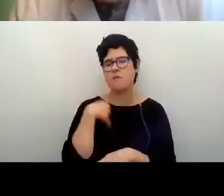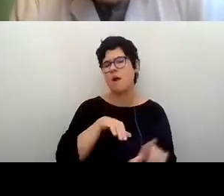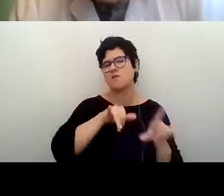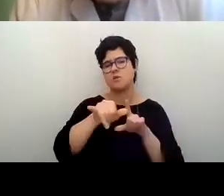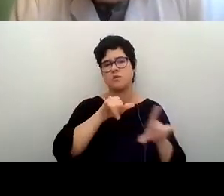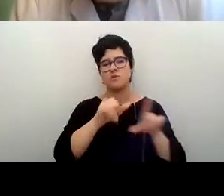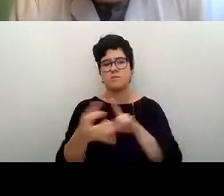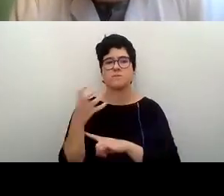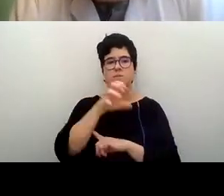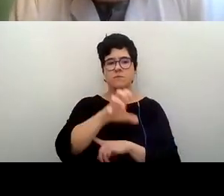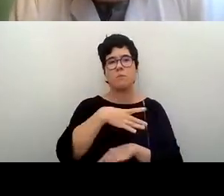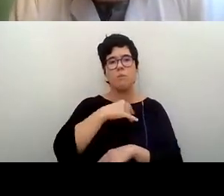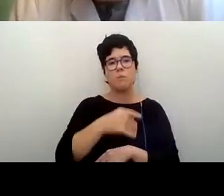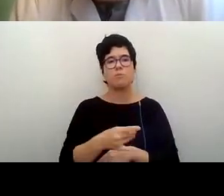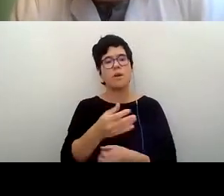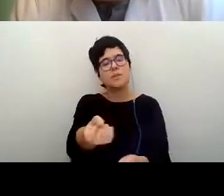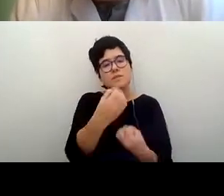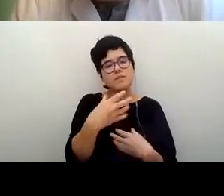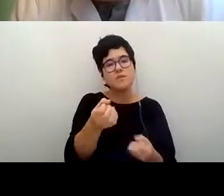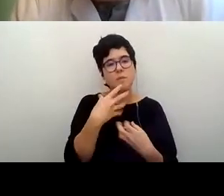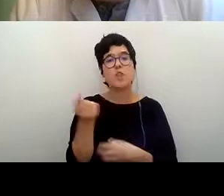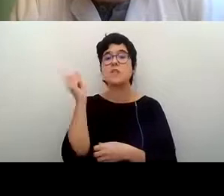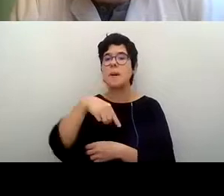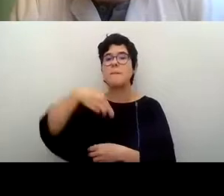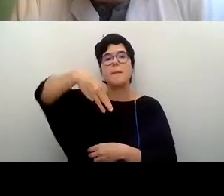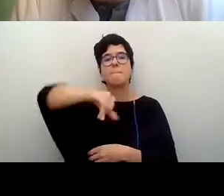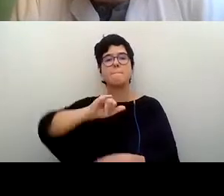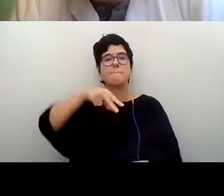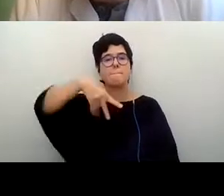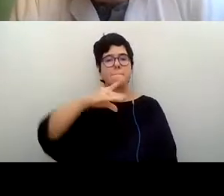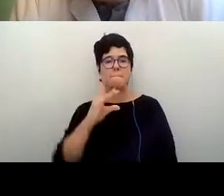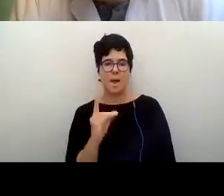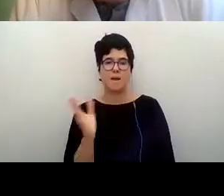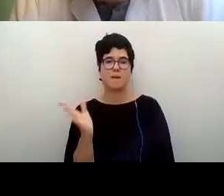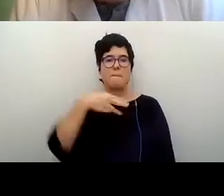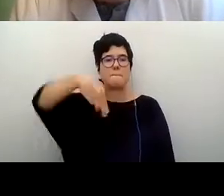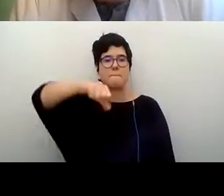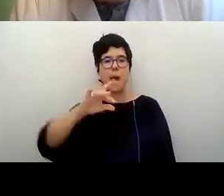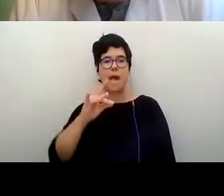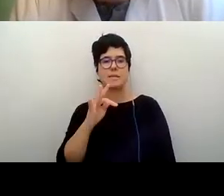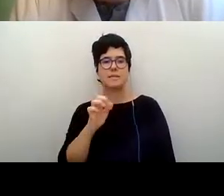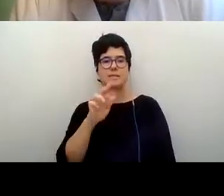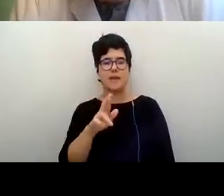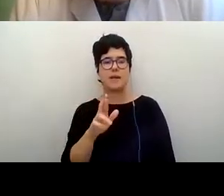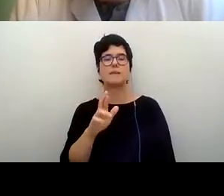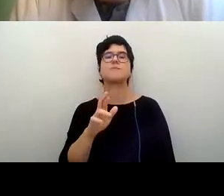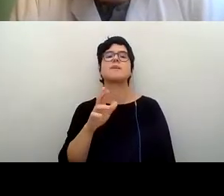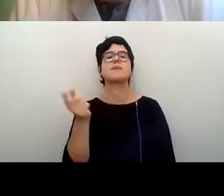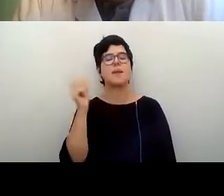puedes también informar, aparte de los MindMaster y MindMaster Extreme. Y Conchi nos